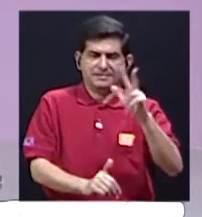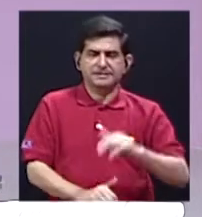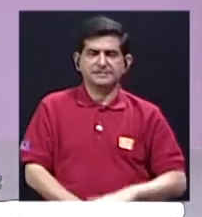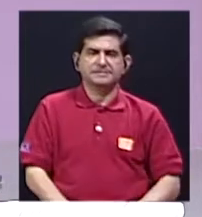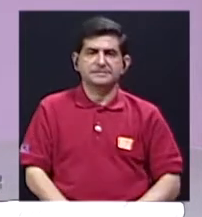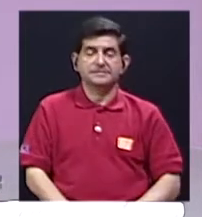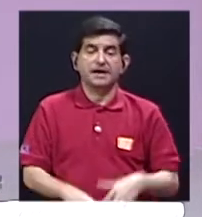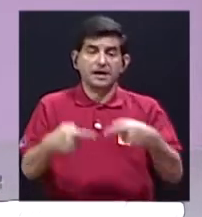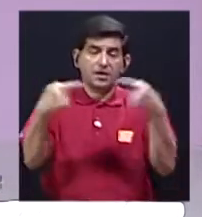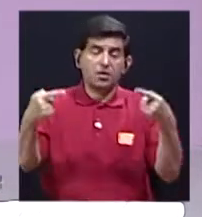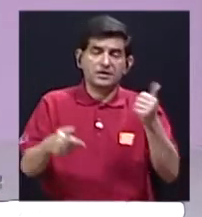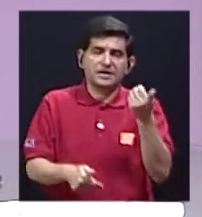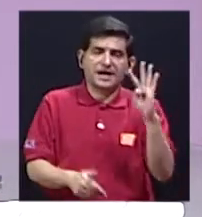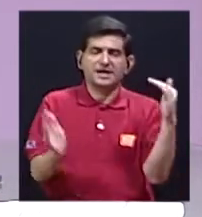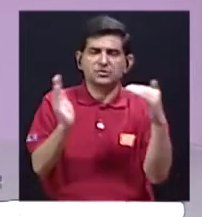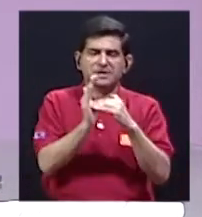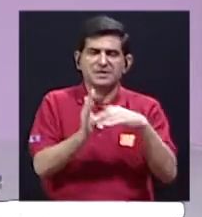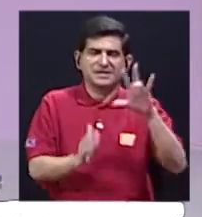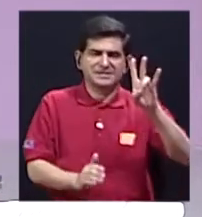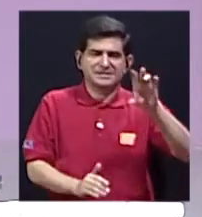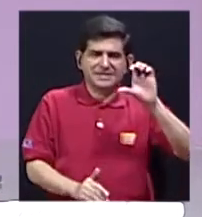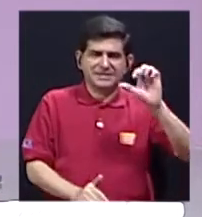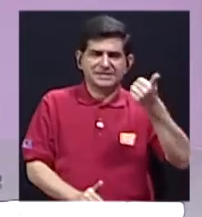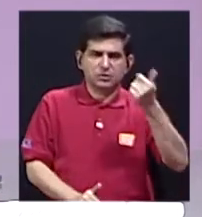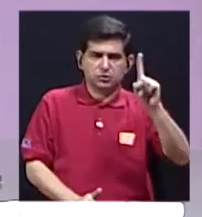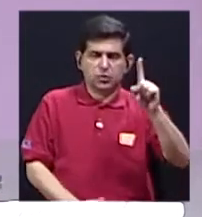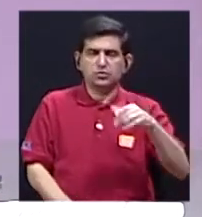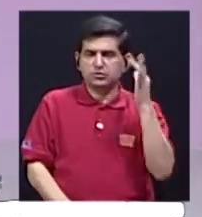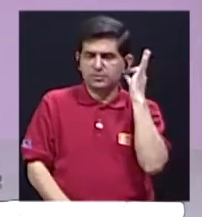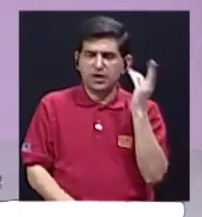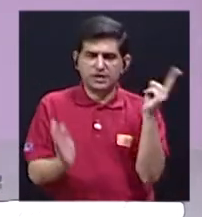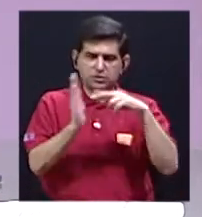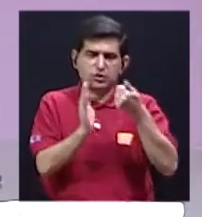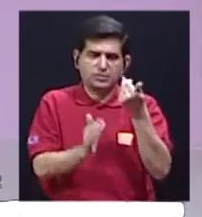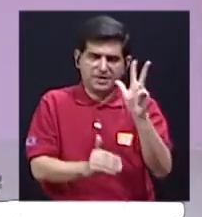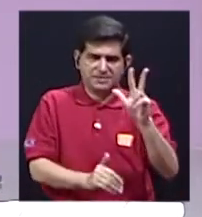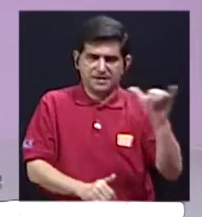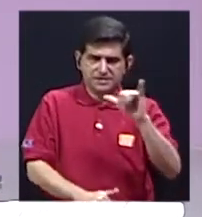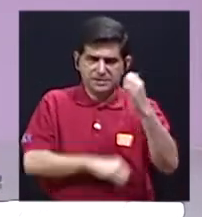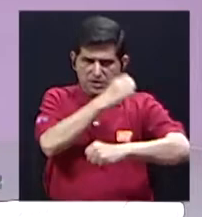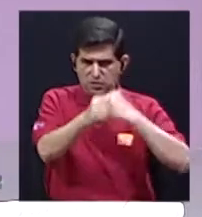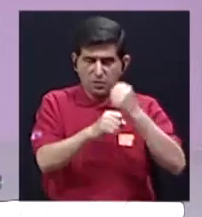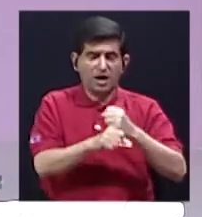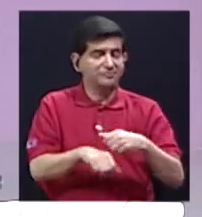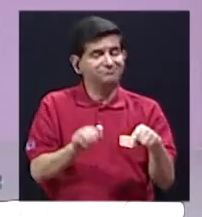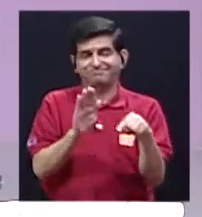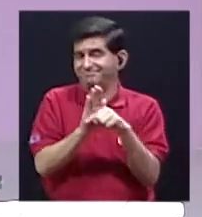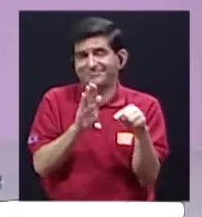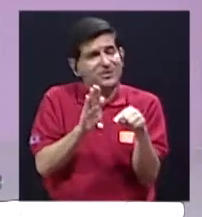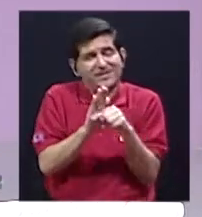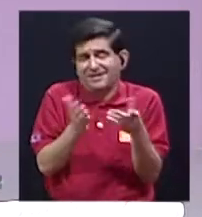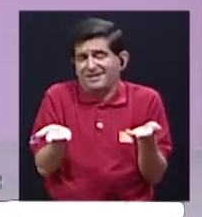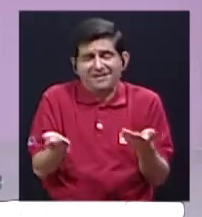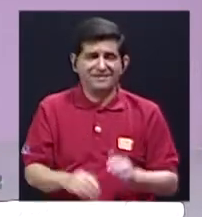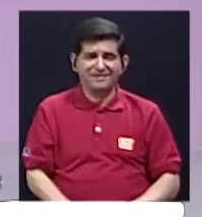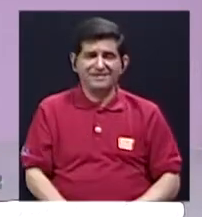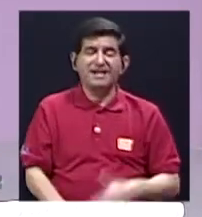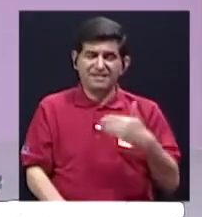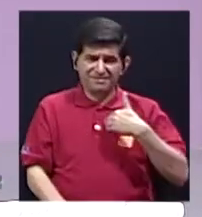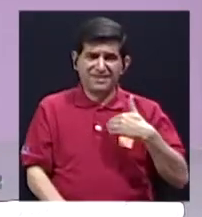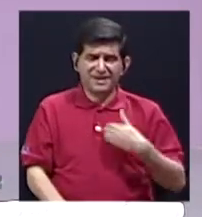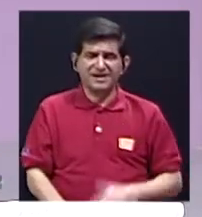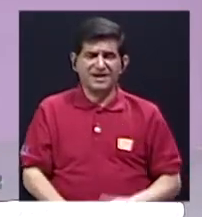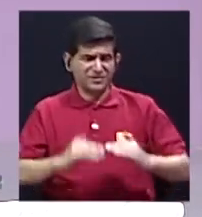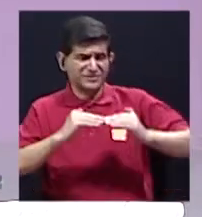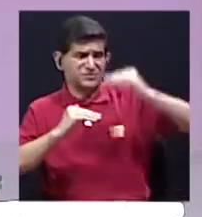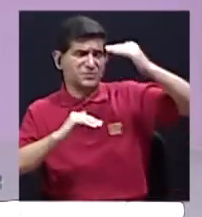versus 14.711 mujeres en el 2013 así que no se pueden negar de que hay una marcada